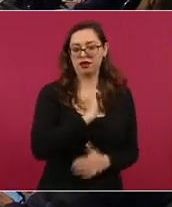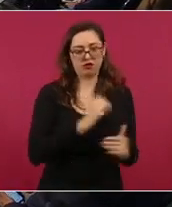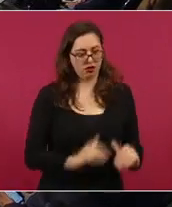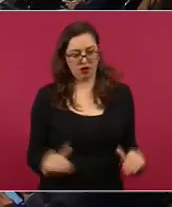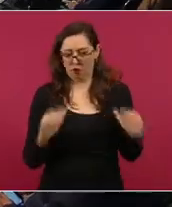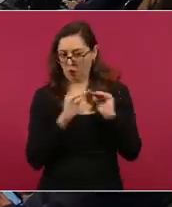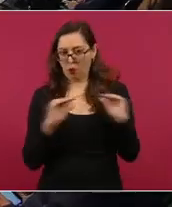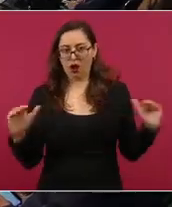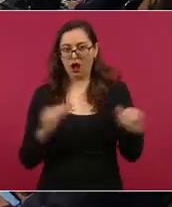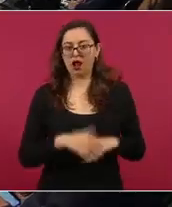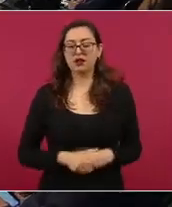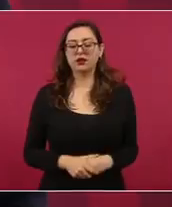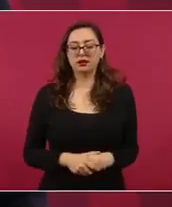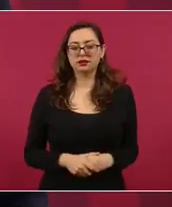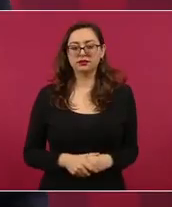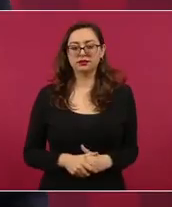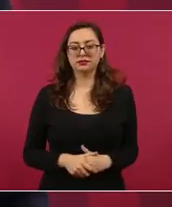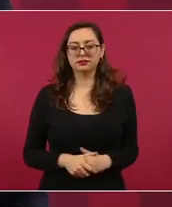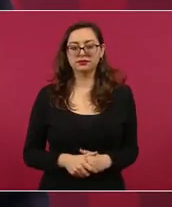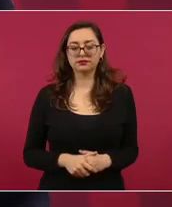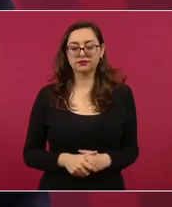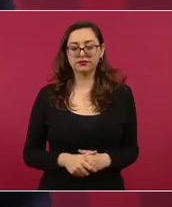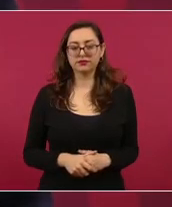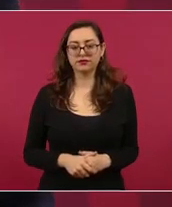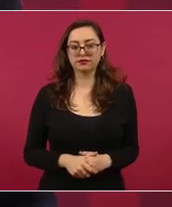Y para los deportistas,